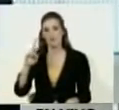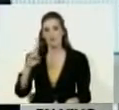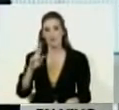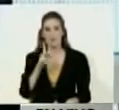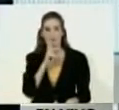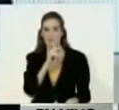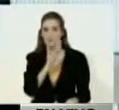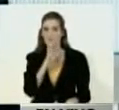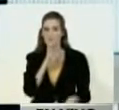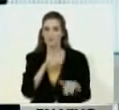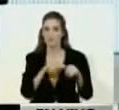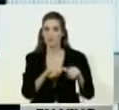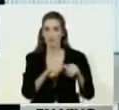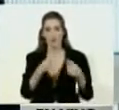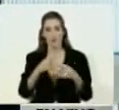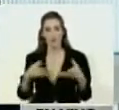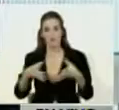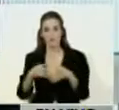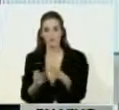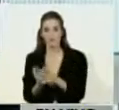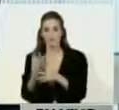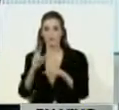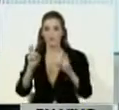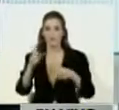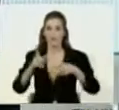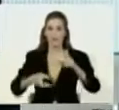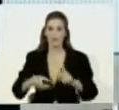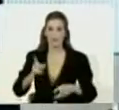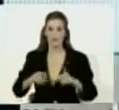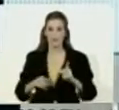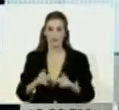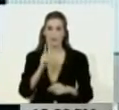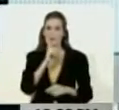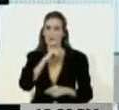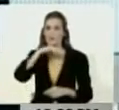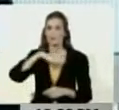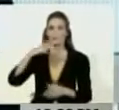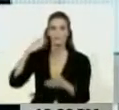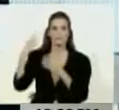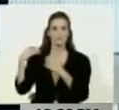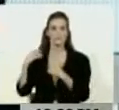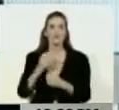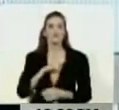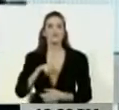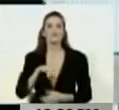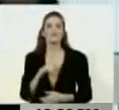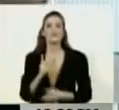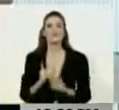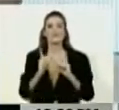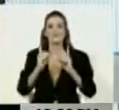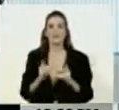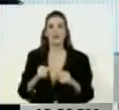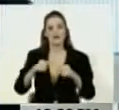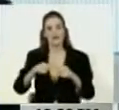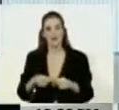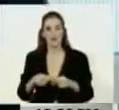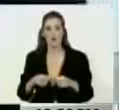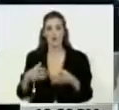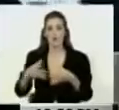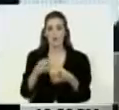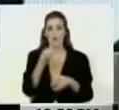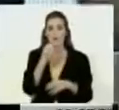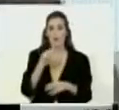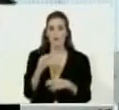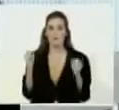y otros conformaron la nueva alternativa, se llamó en aquel momento. Nosotros decidimos quedarnos, un grupo de muchachos